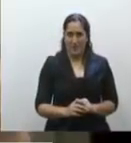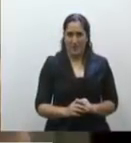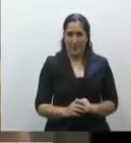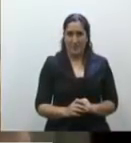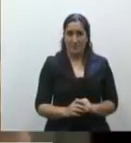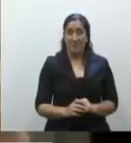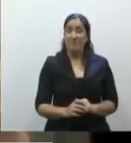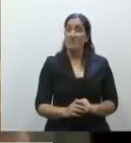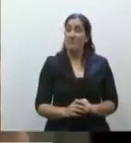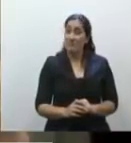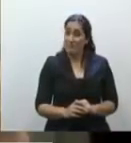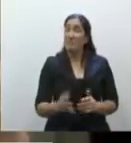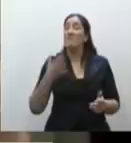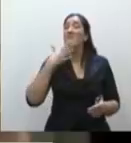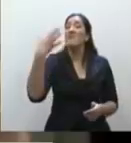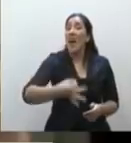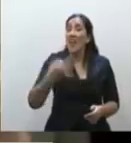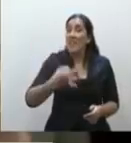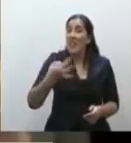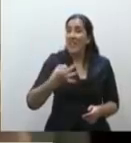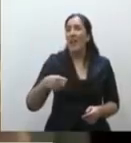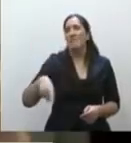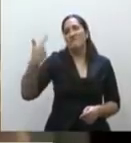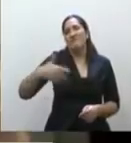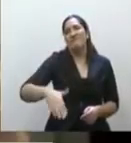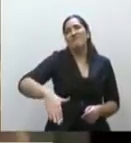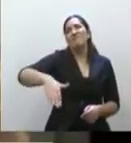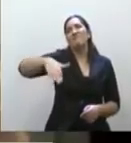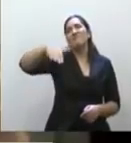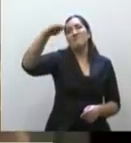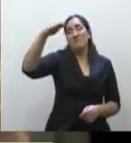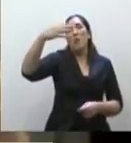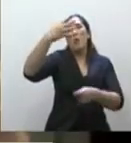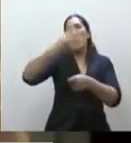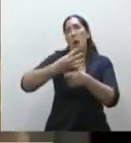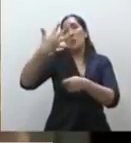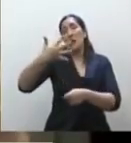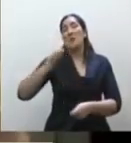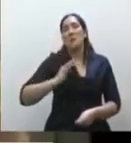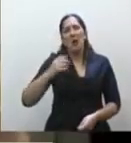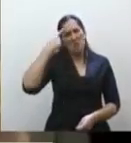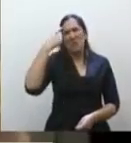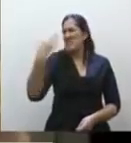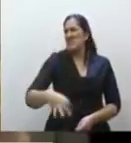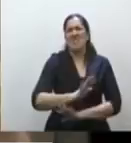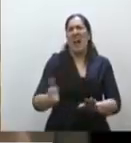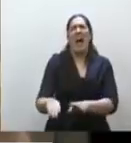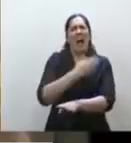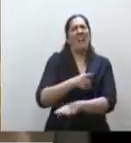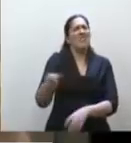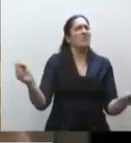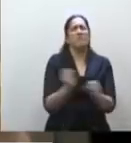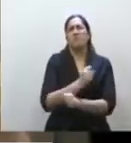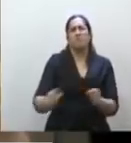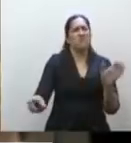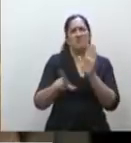Y la verdad que para cuando ellas estén en cuarto y quinto año, esto va a estar sancionado. No tengan dudas.